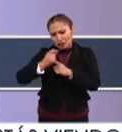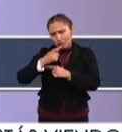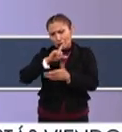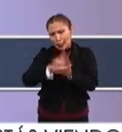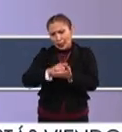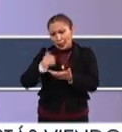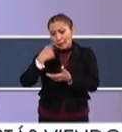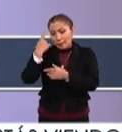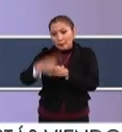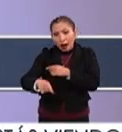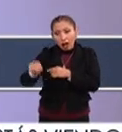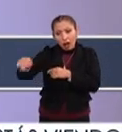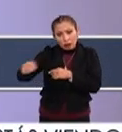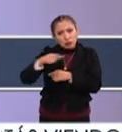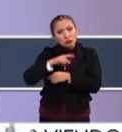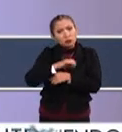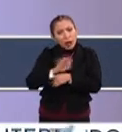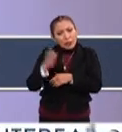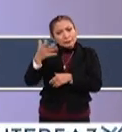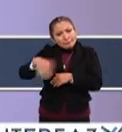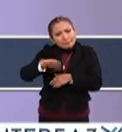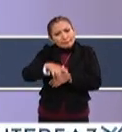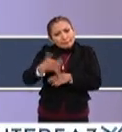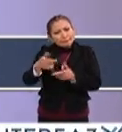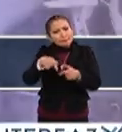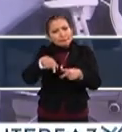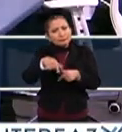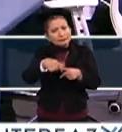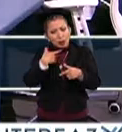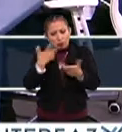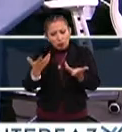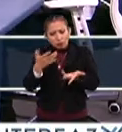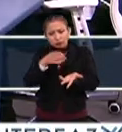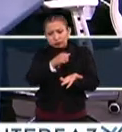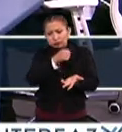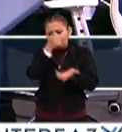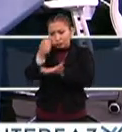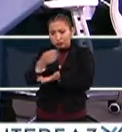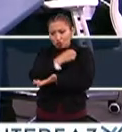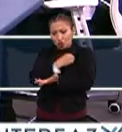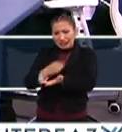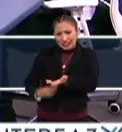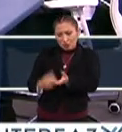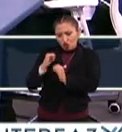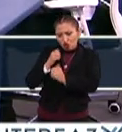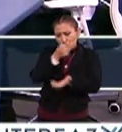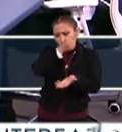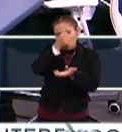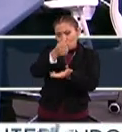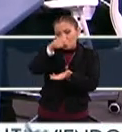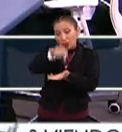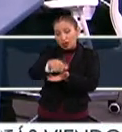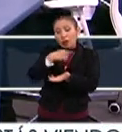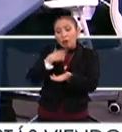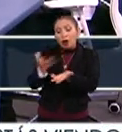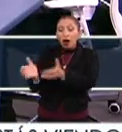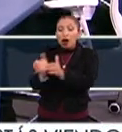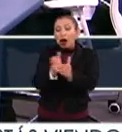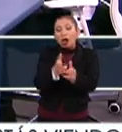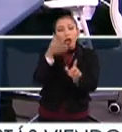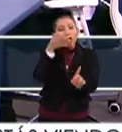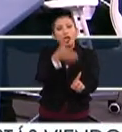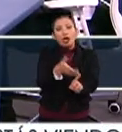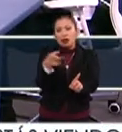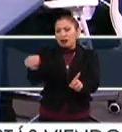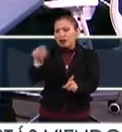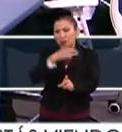legal para buscar que el recurso que llega al municipio no se disponga